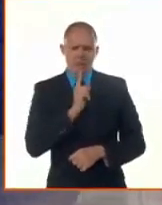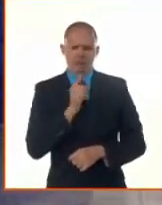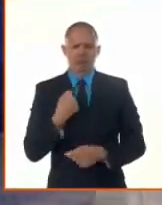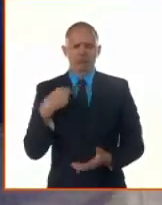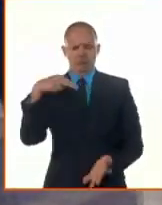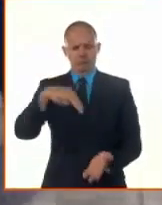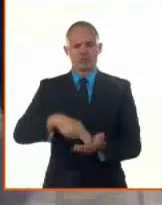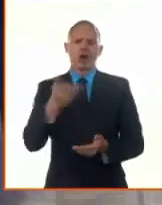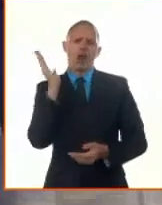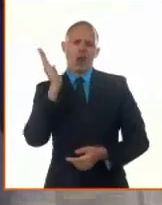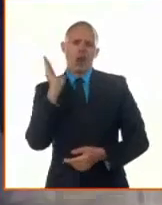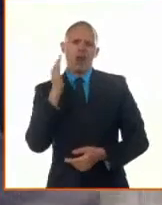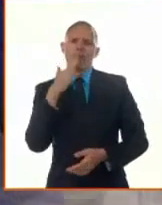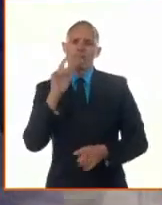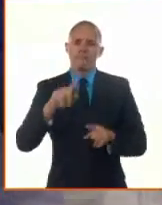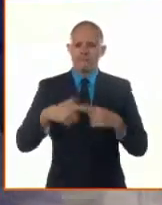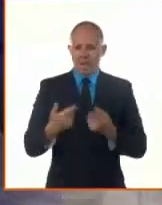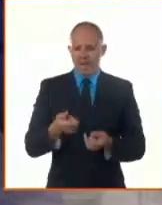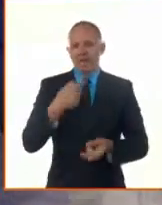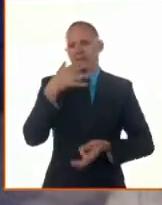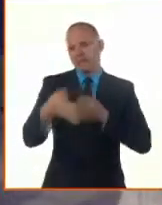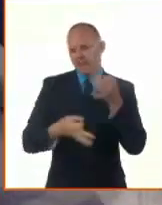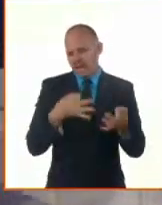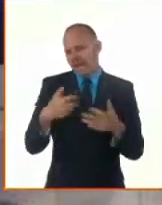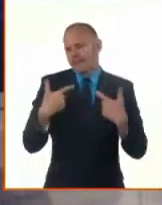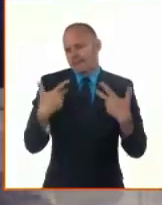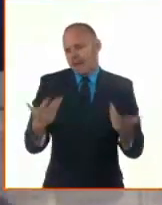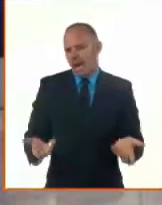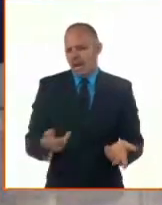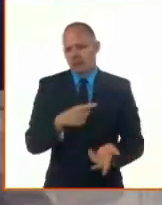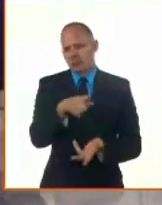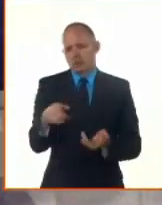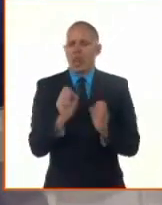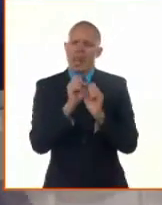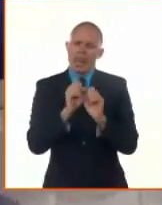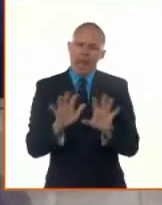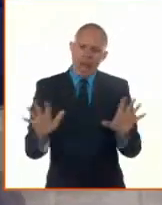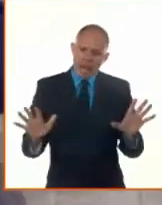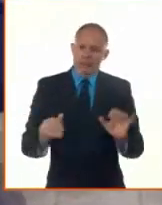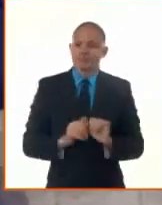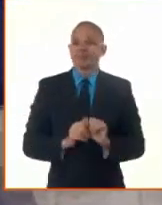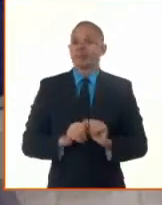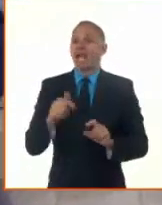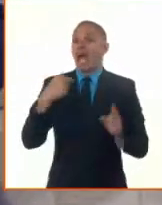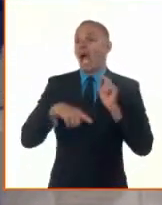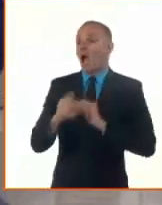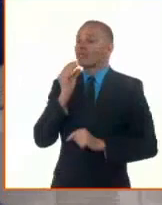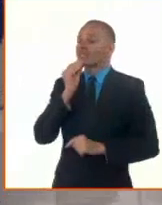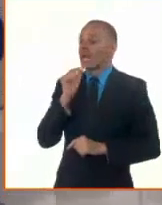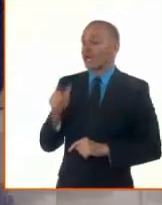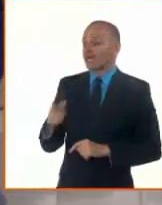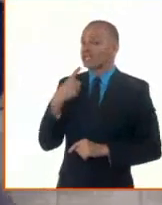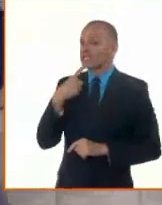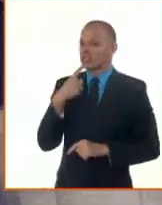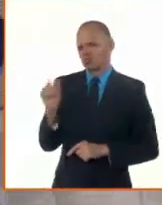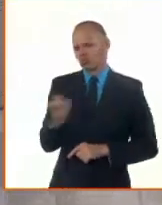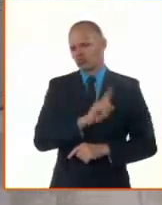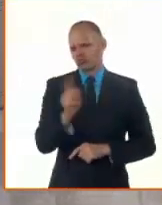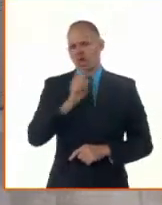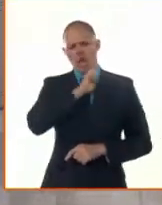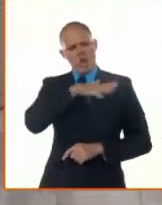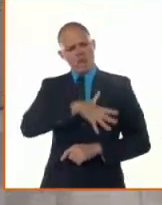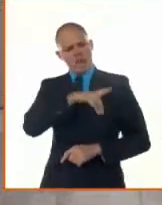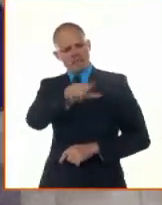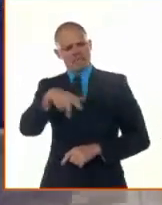cuando es Israel sube la parada y dice No pero vamos a asesinar a los líderes de jamás y palestino